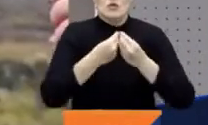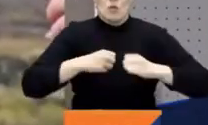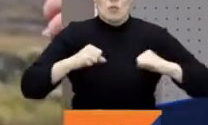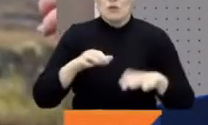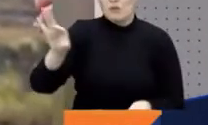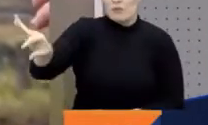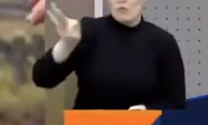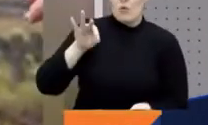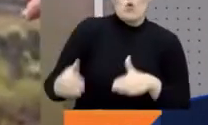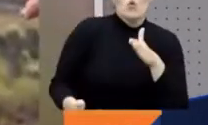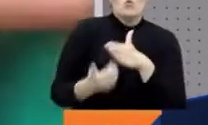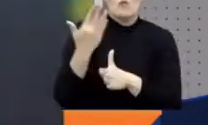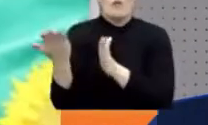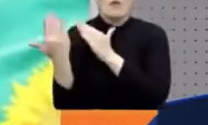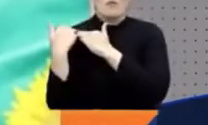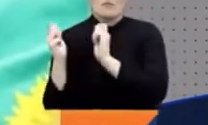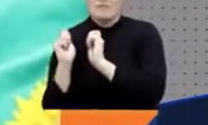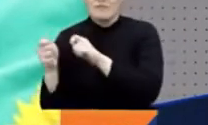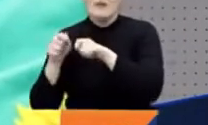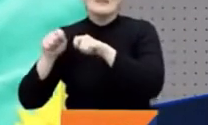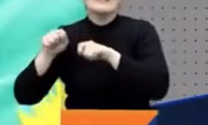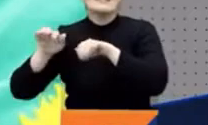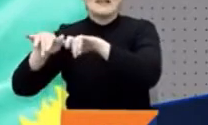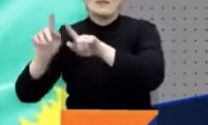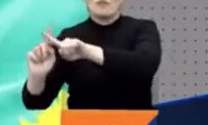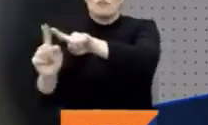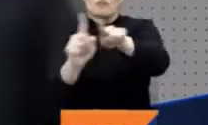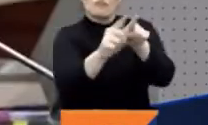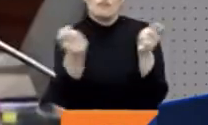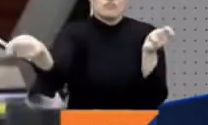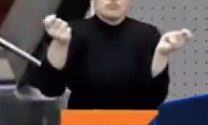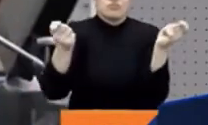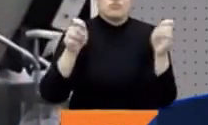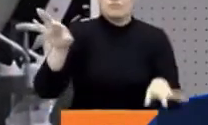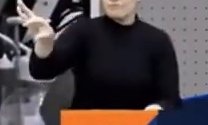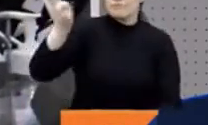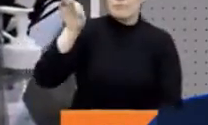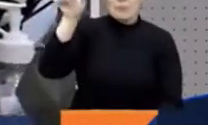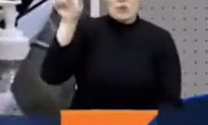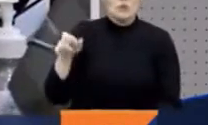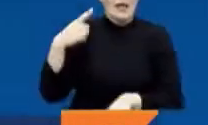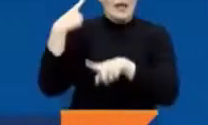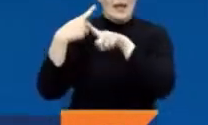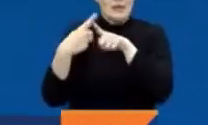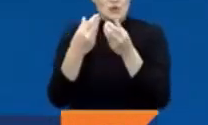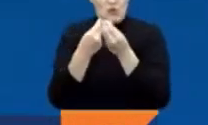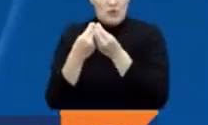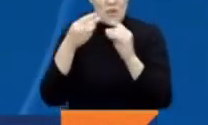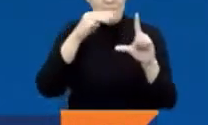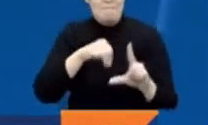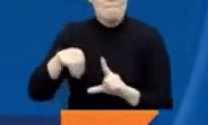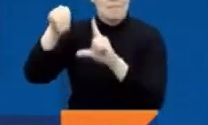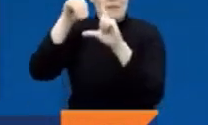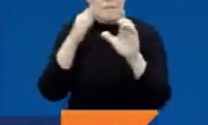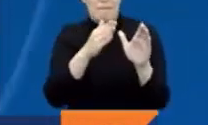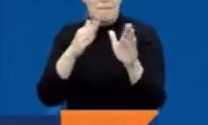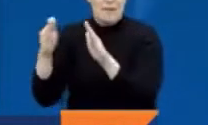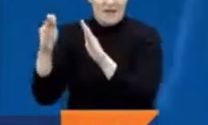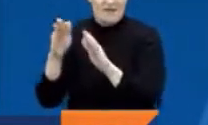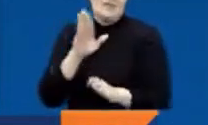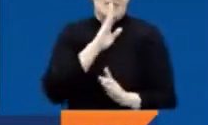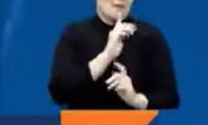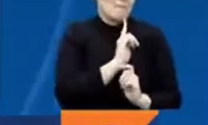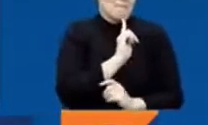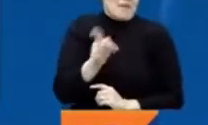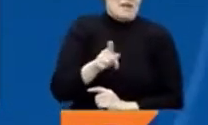López, Claudia, en su cuenta de Twitter. Dice, ha sido concejal y senador, es magíster en planeación regional y doctor en